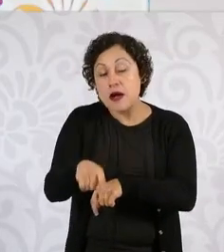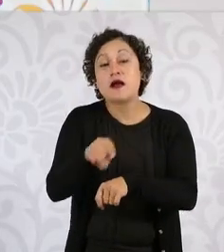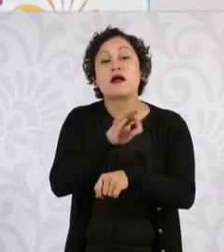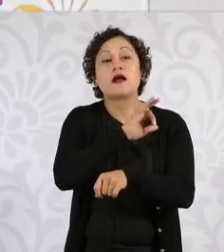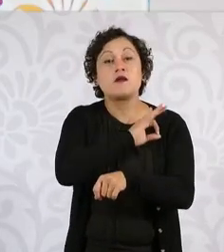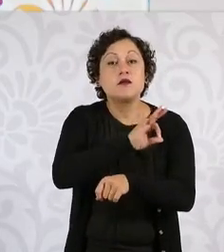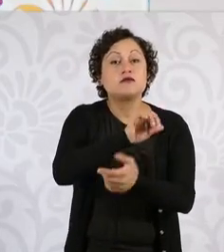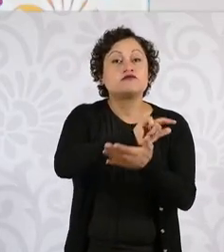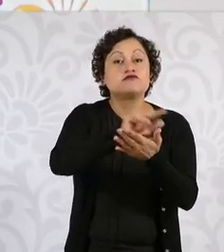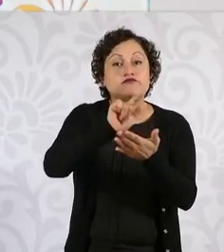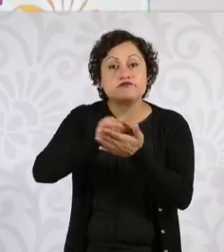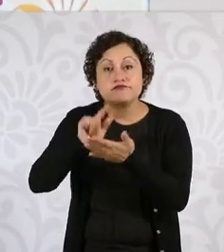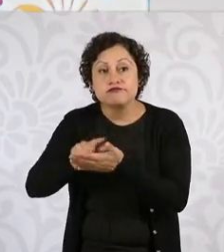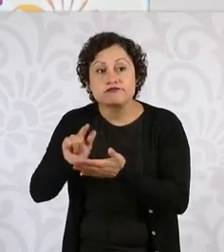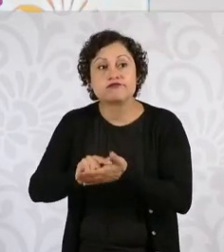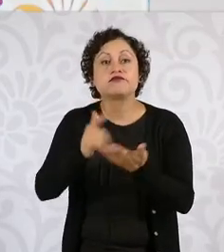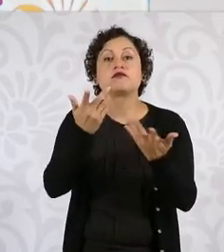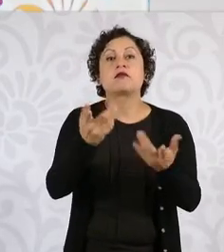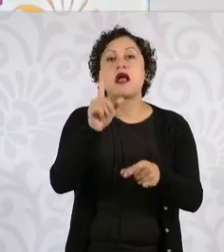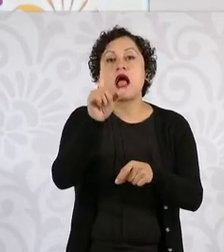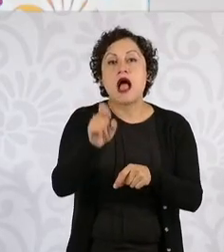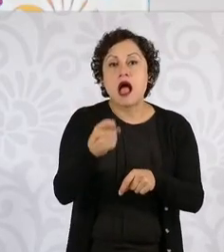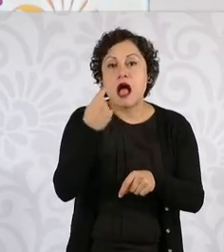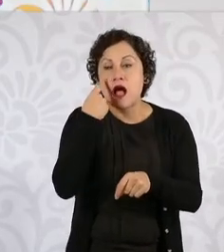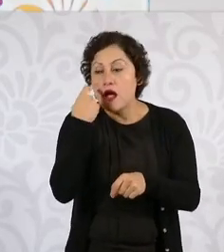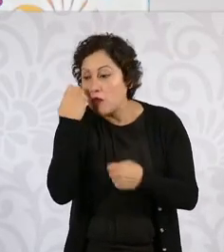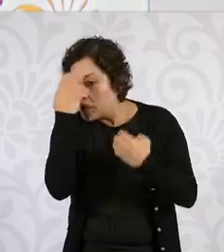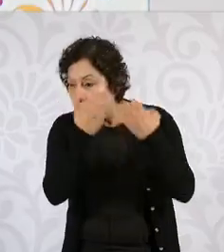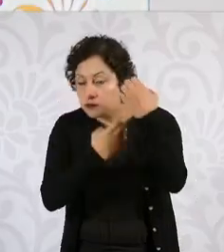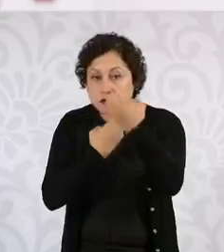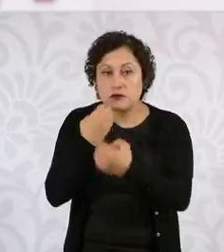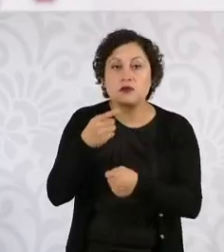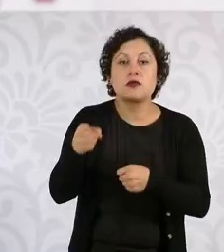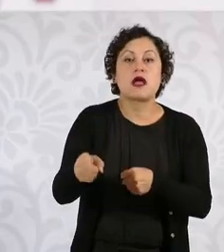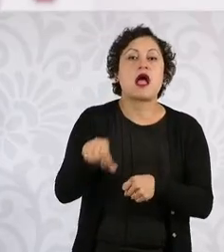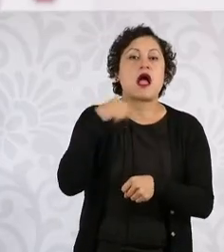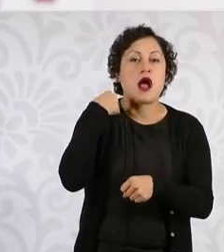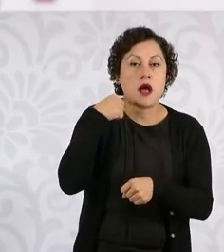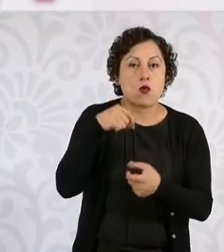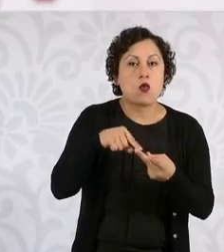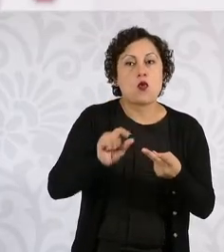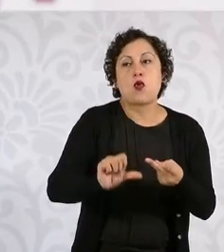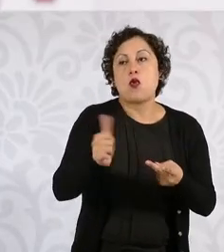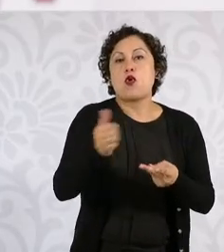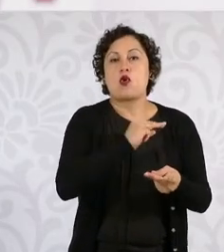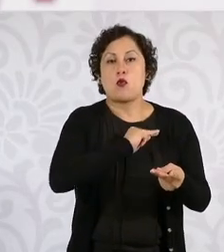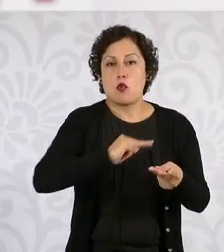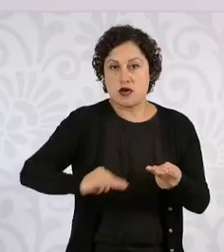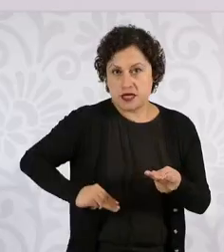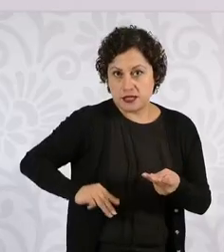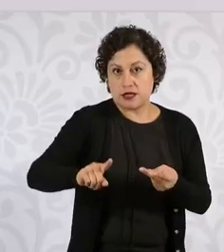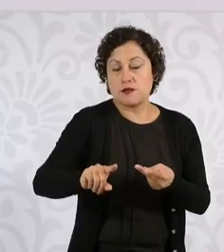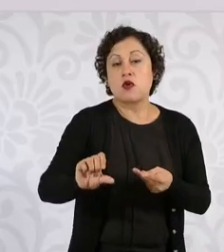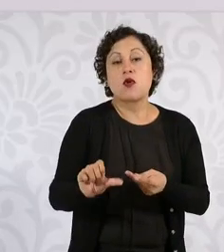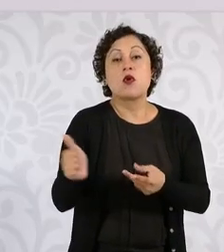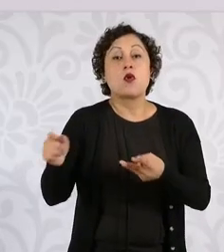Acapulco y algunos otros municipios, y en el caso de Oaxaca también, en particular en el